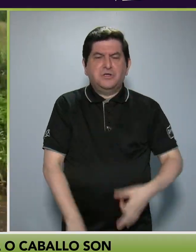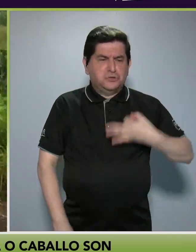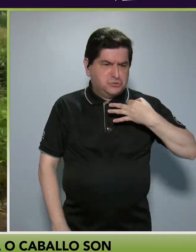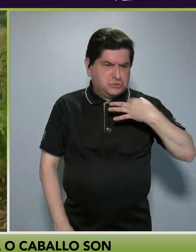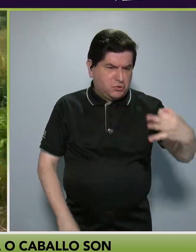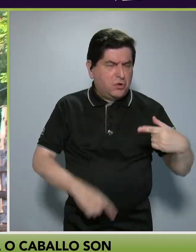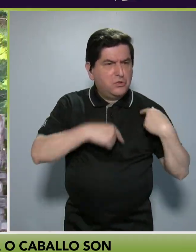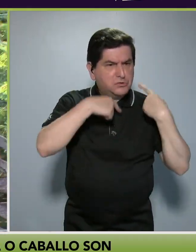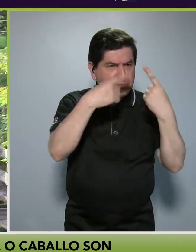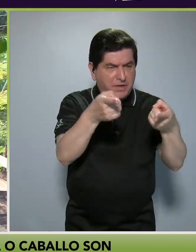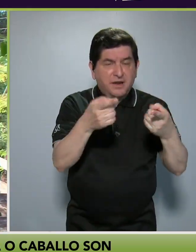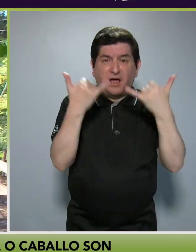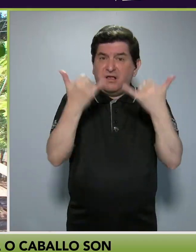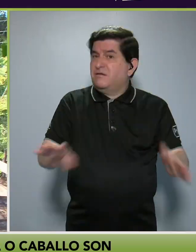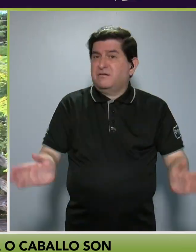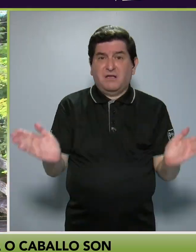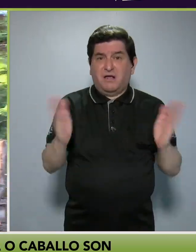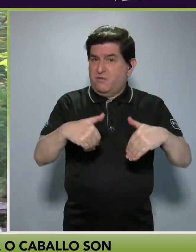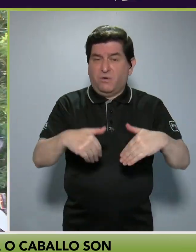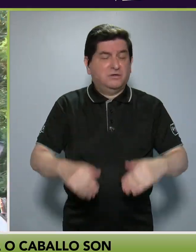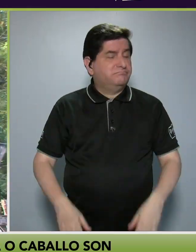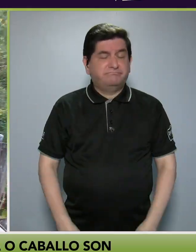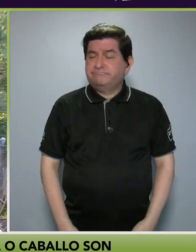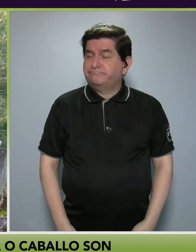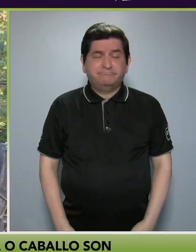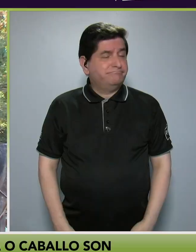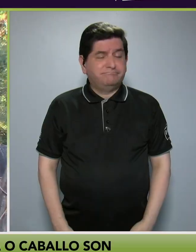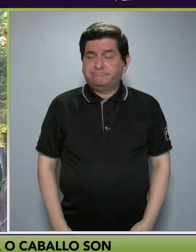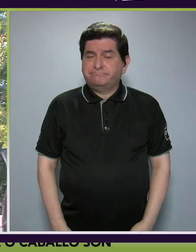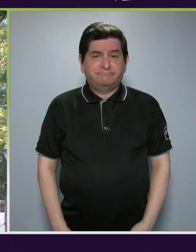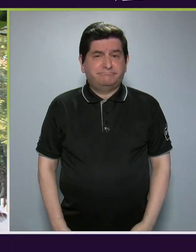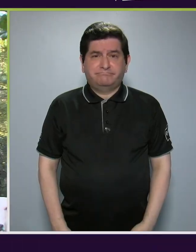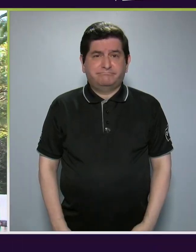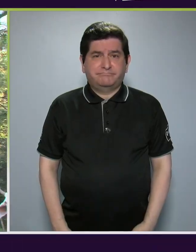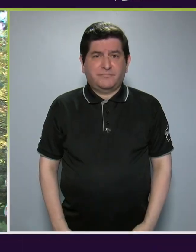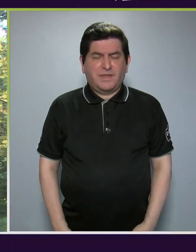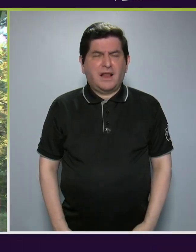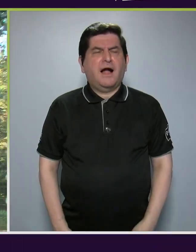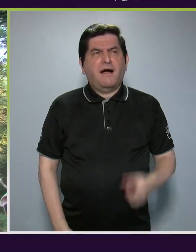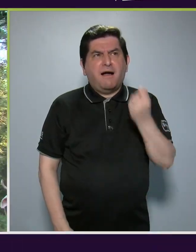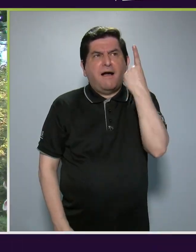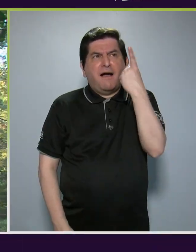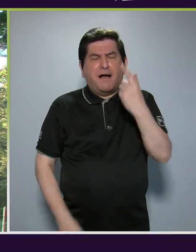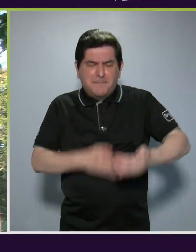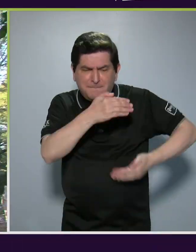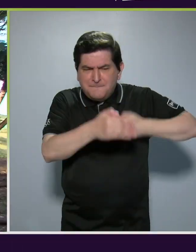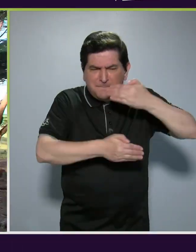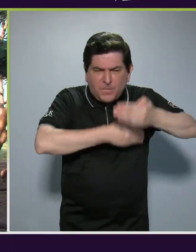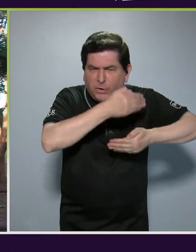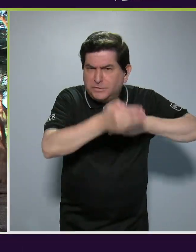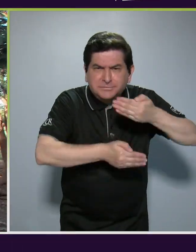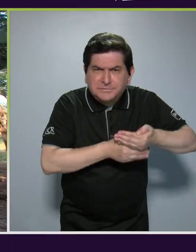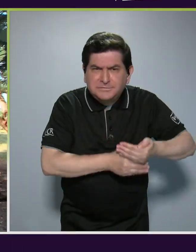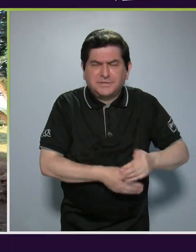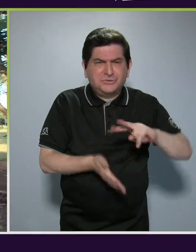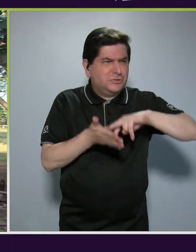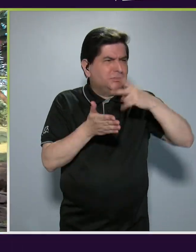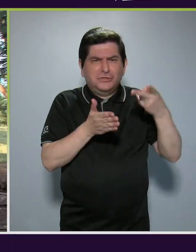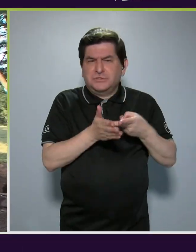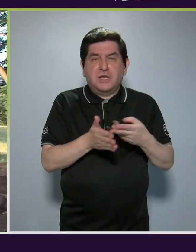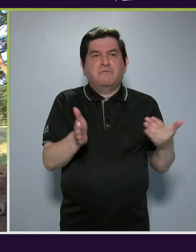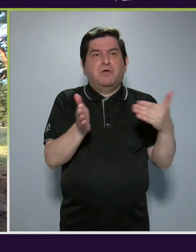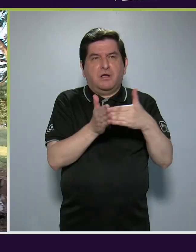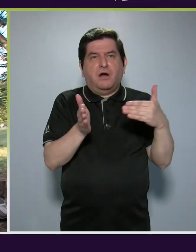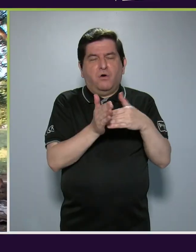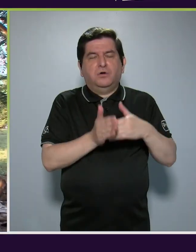a ciertos lugares, eso ya no existe. Digamos, entonces hay que entender que esas dinámicas, y no es que eventualmente volvamos a